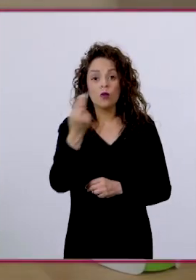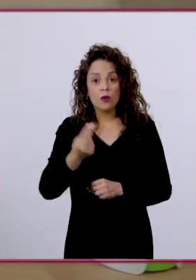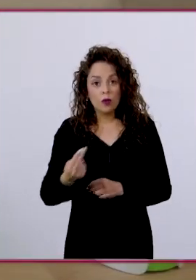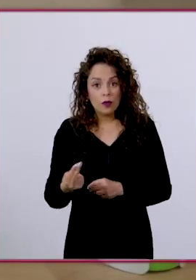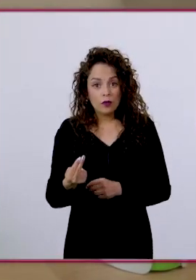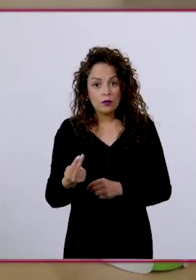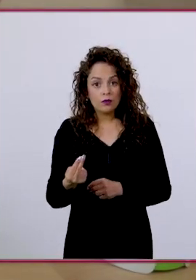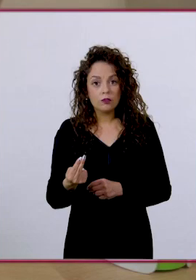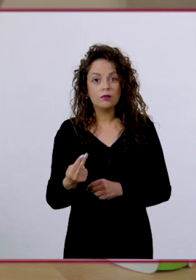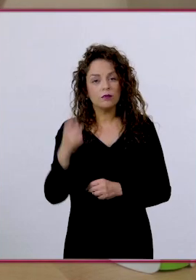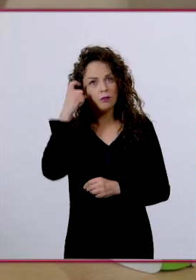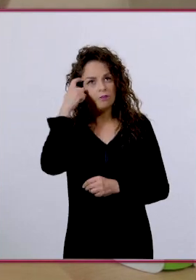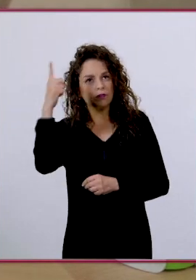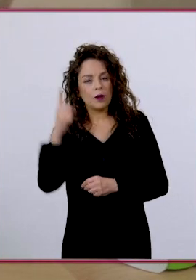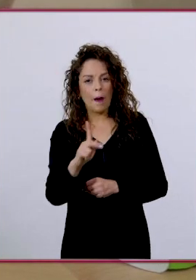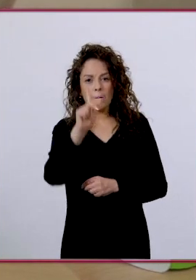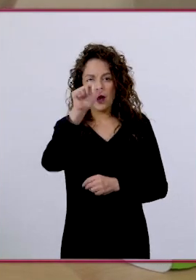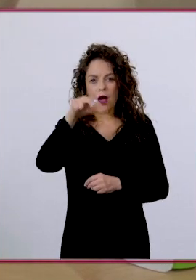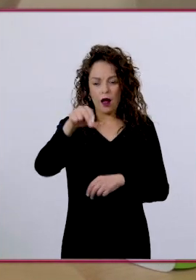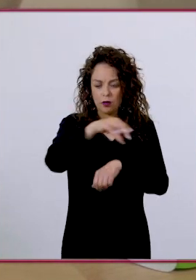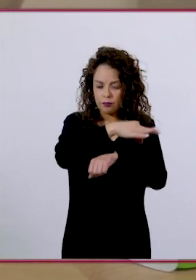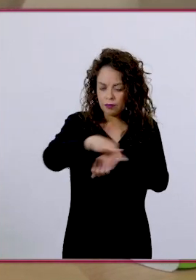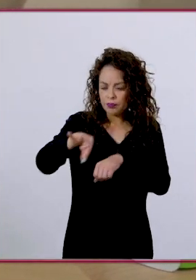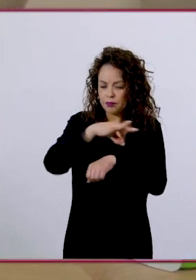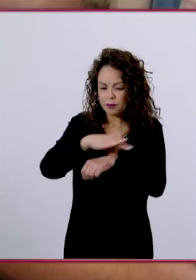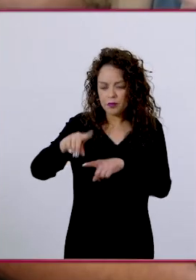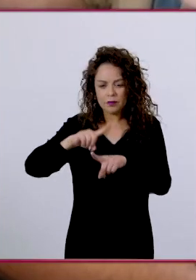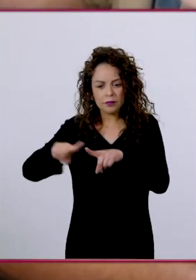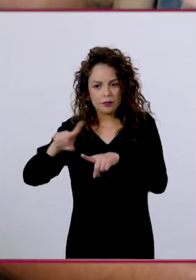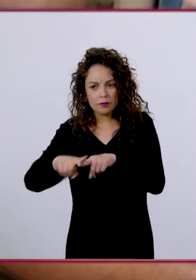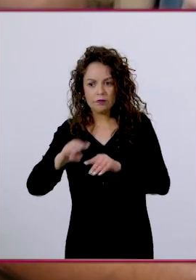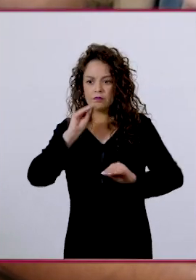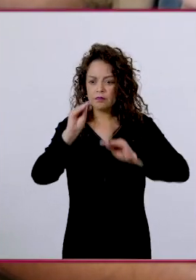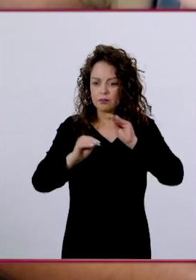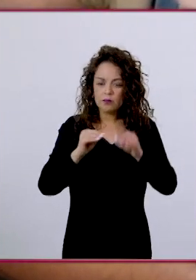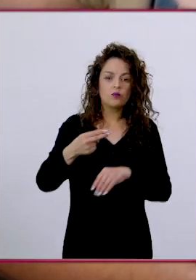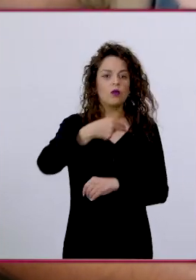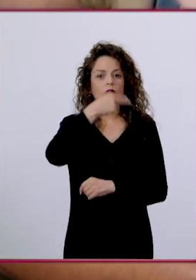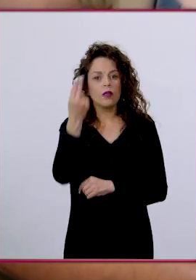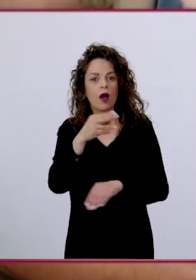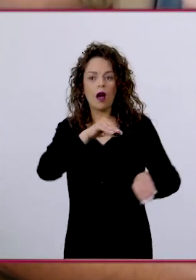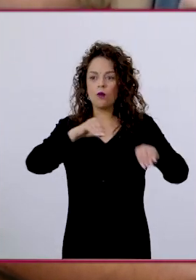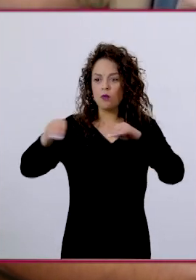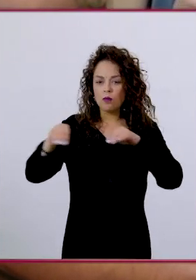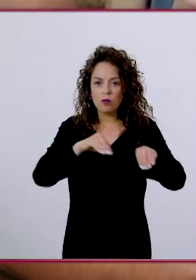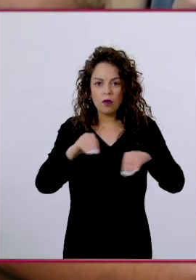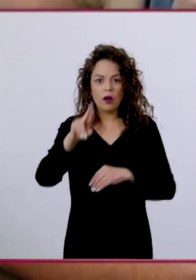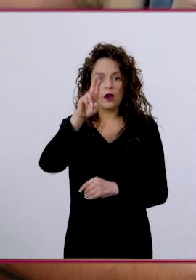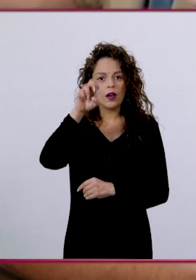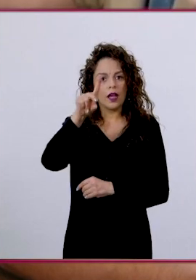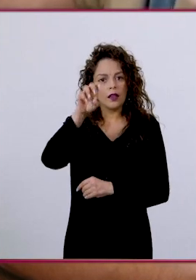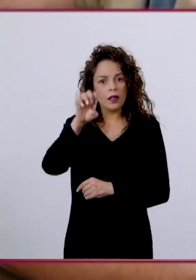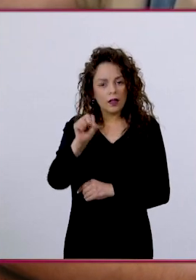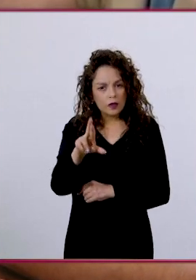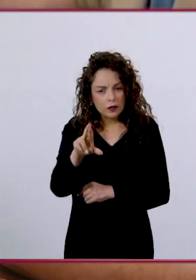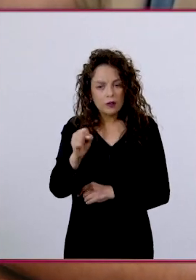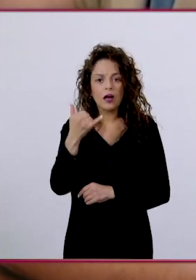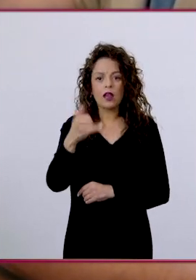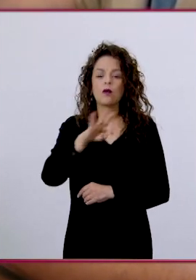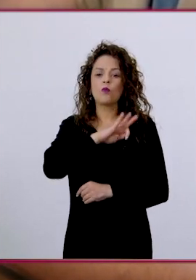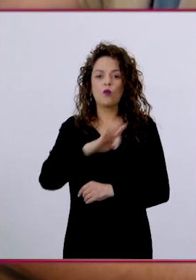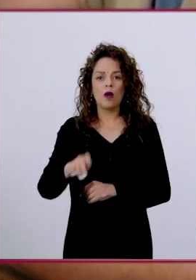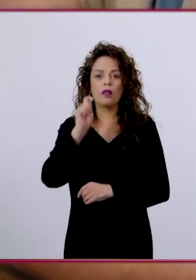bocetos, diseñar planos e infografías, hacer esquemas, animaciones, renders y para generar